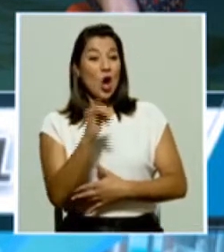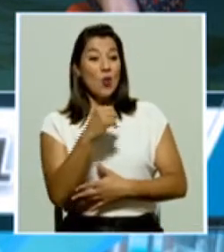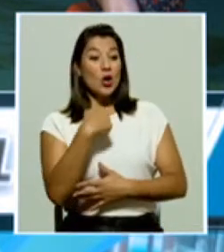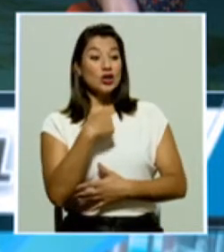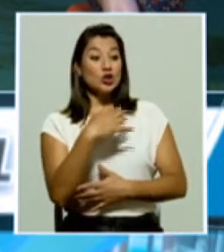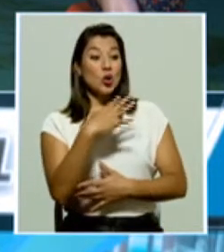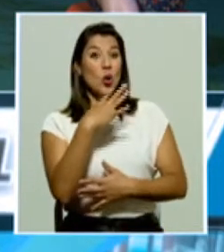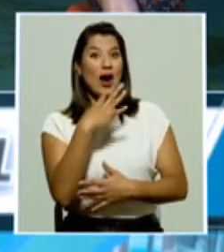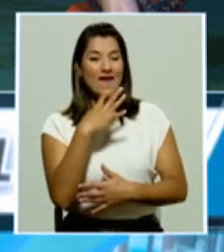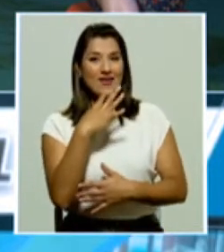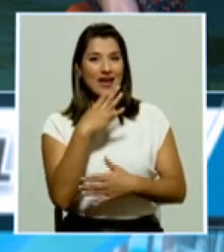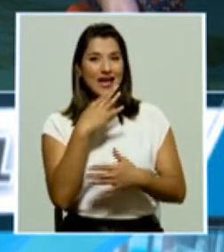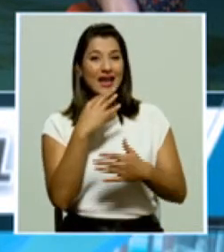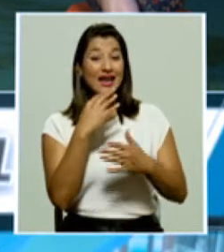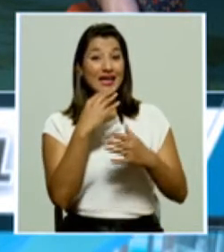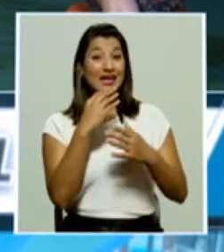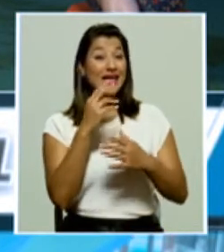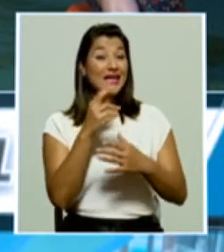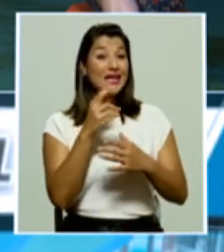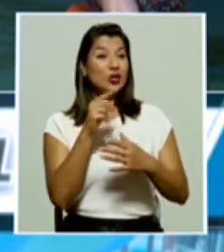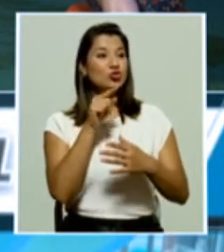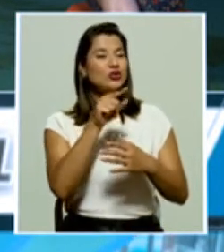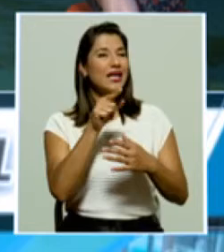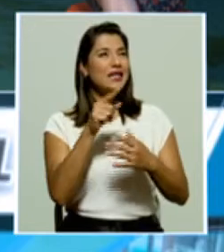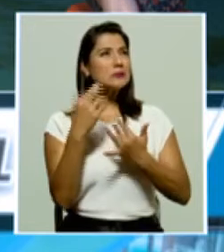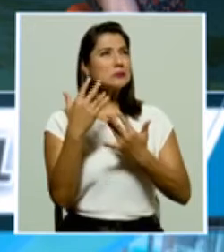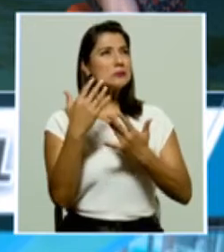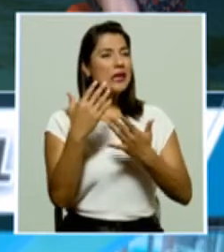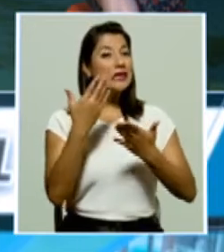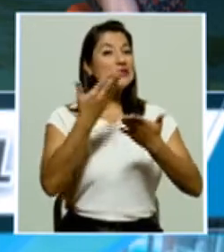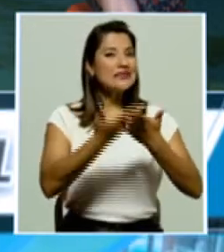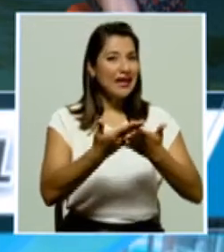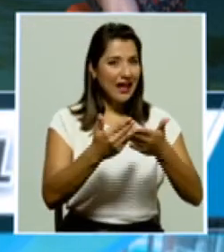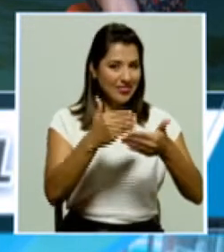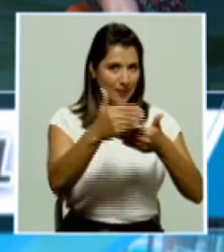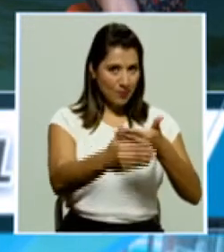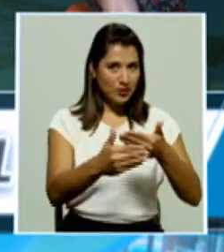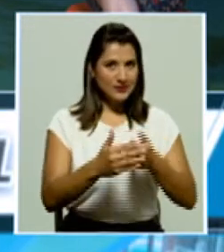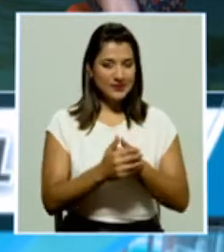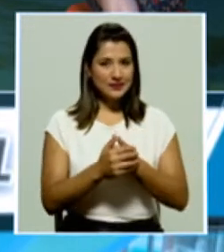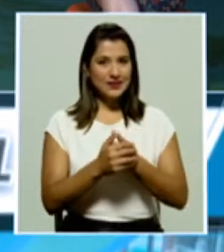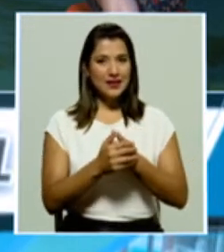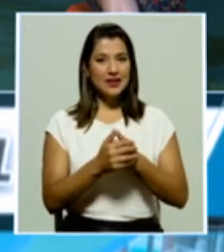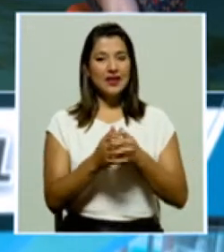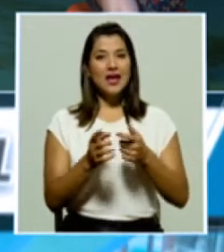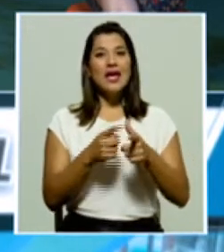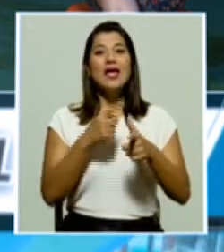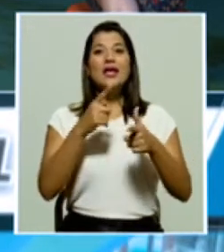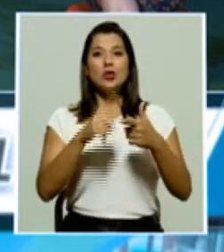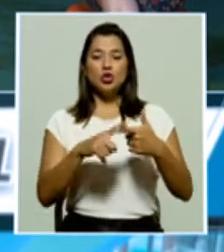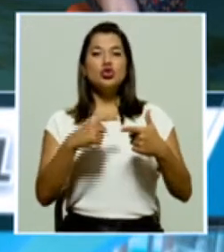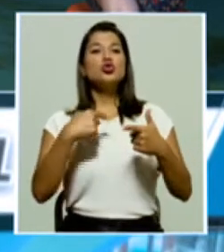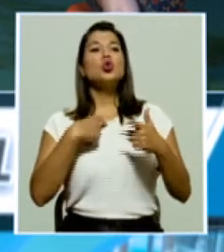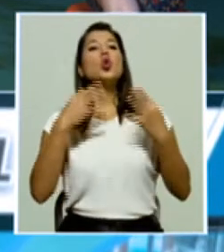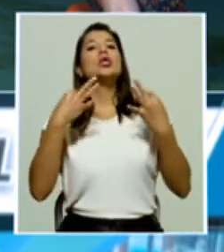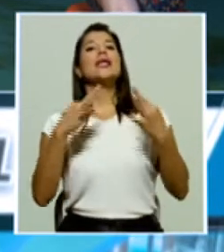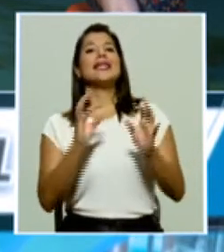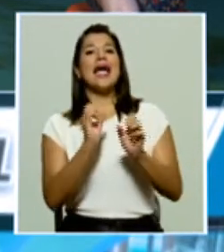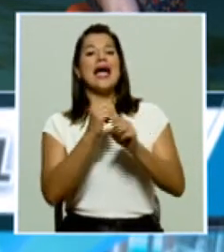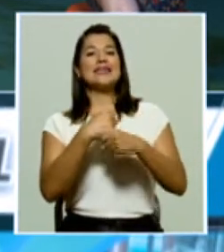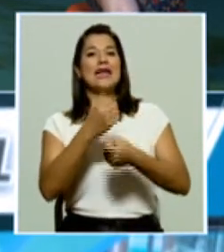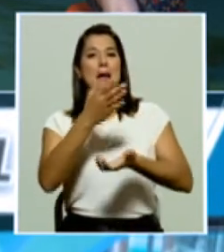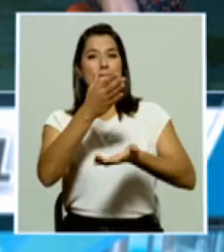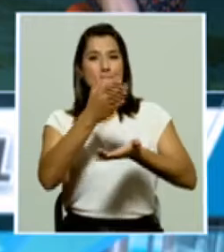pequeño delay de retraso entre que yo hablo y ustedes escuchan, entonces voy a ir a estar haciendo la pausa para